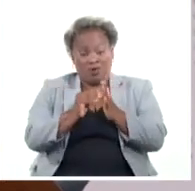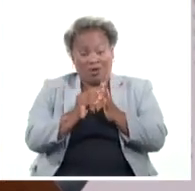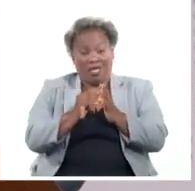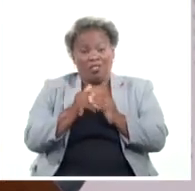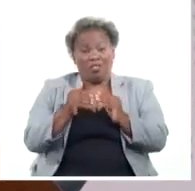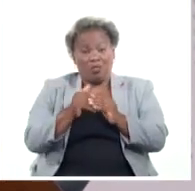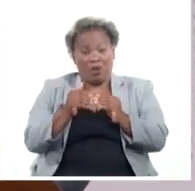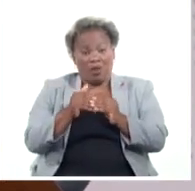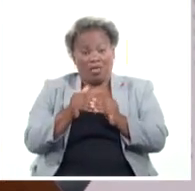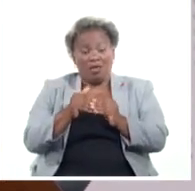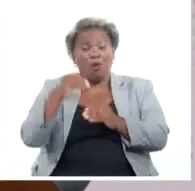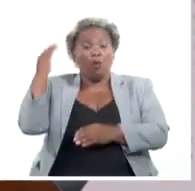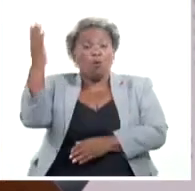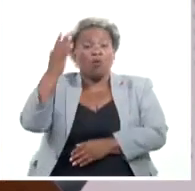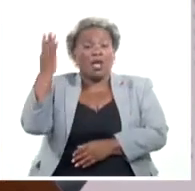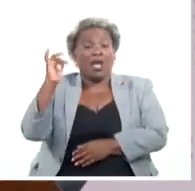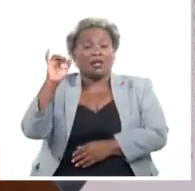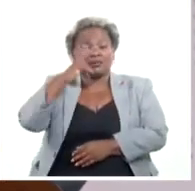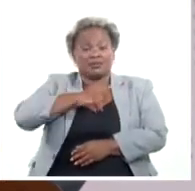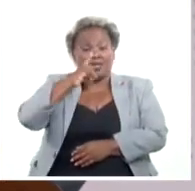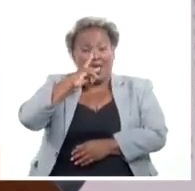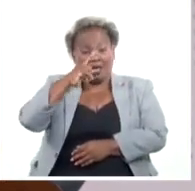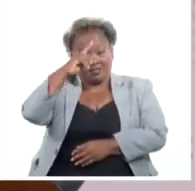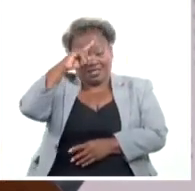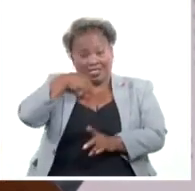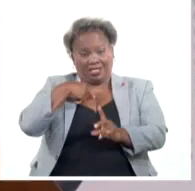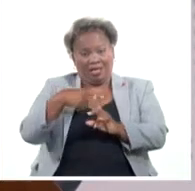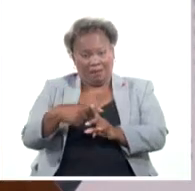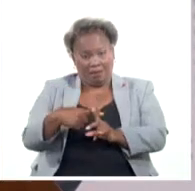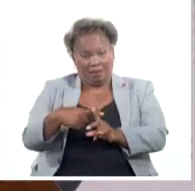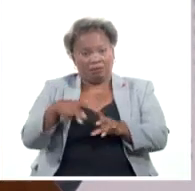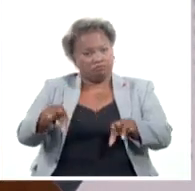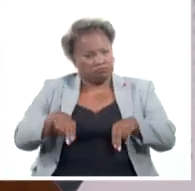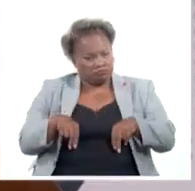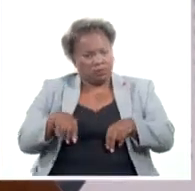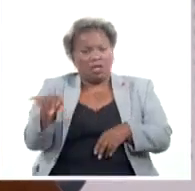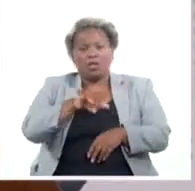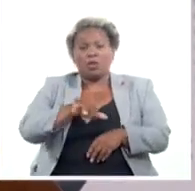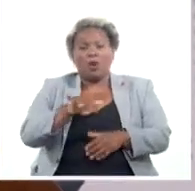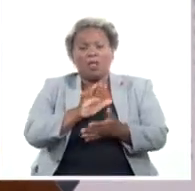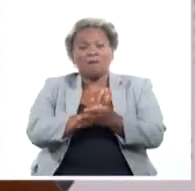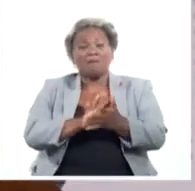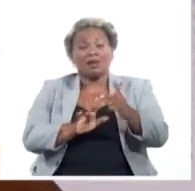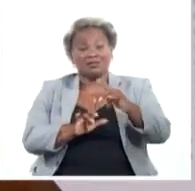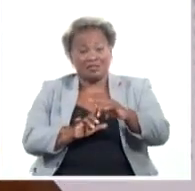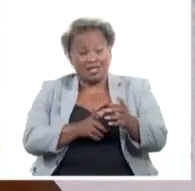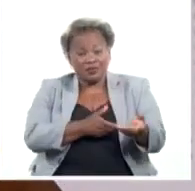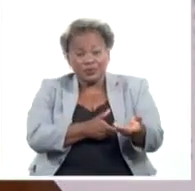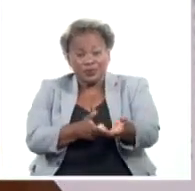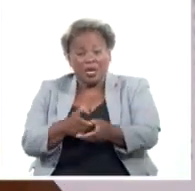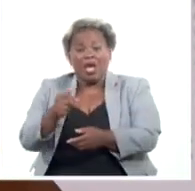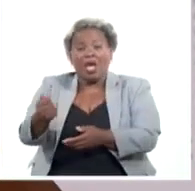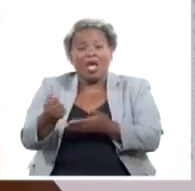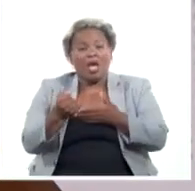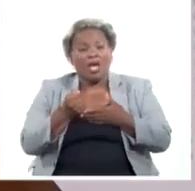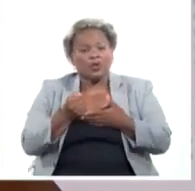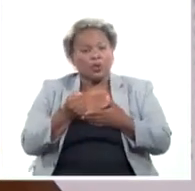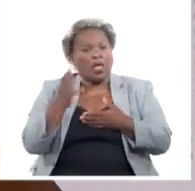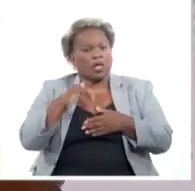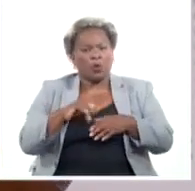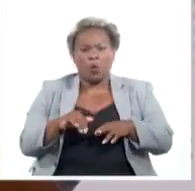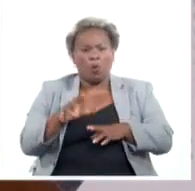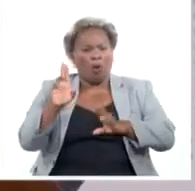del huracán de Pinar del Río en septiembre pasado. Al igual que con el caso de Matanzas, fue ayuda ofrecida sin